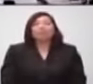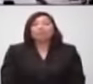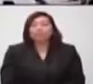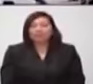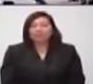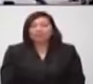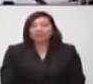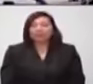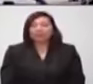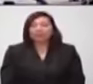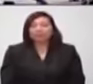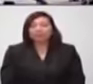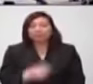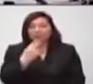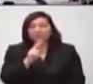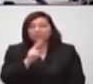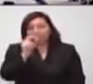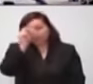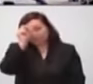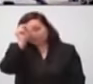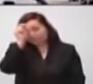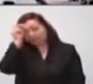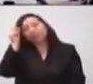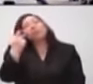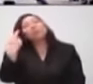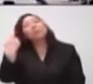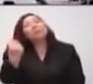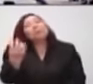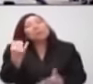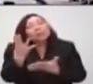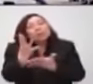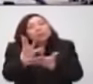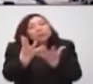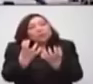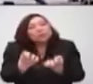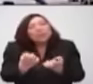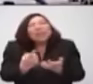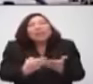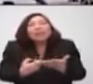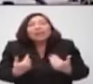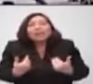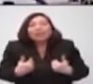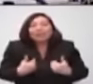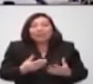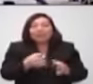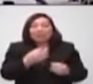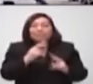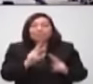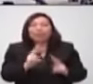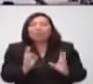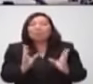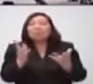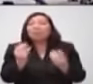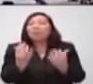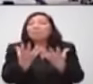Le podemos dar un clic acá a la política de austeridad para ver qué rubros en forma específica se han